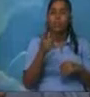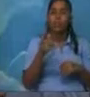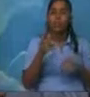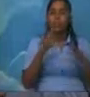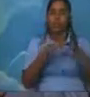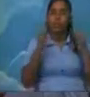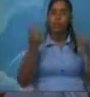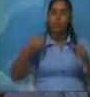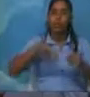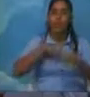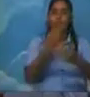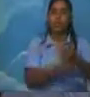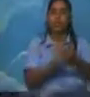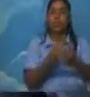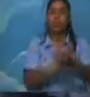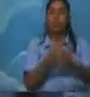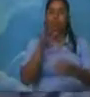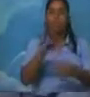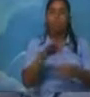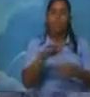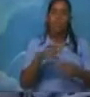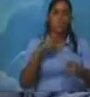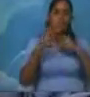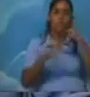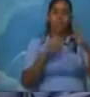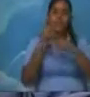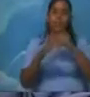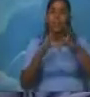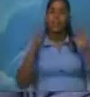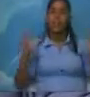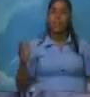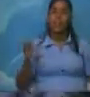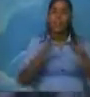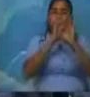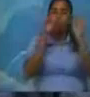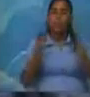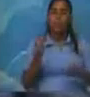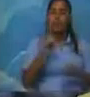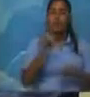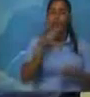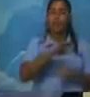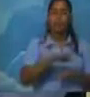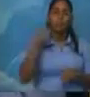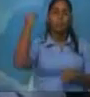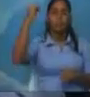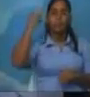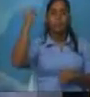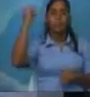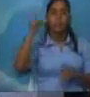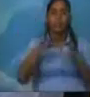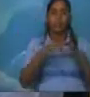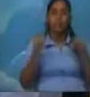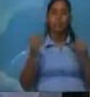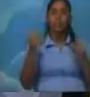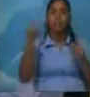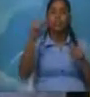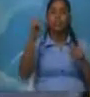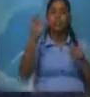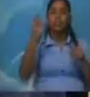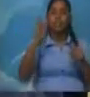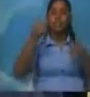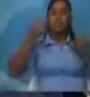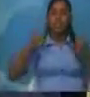pable nuestro hermano puerta ha sido multiplicado en gran manera y no estén pensando solamente en los 17 hijos